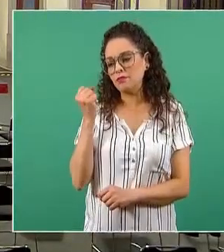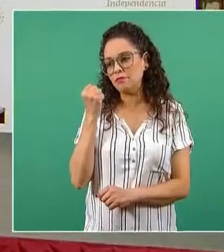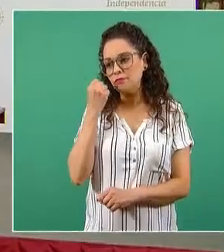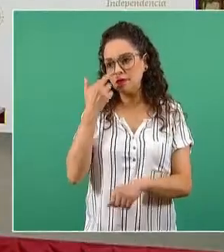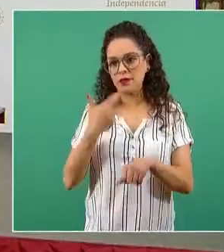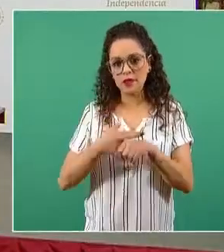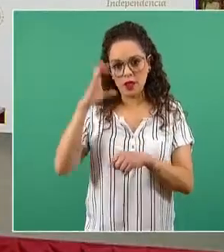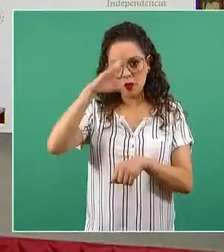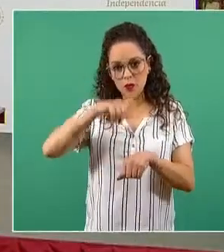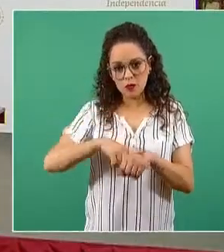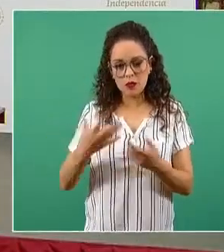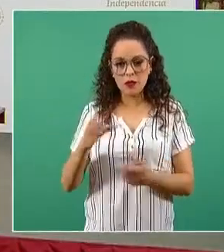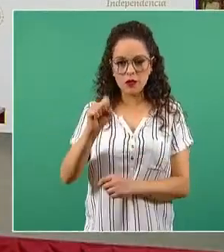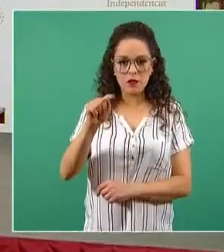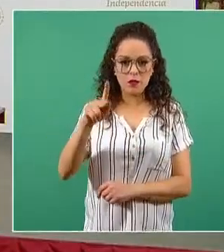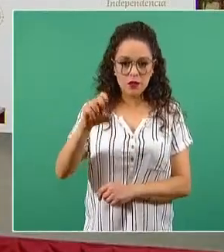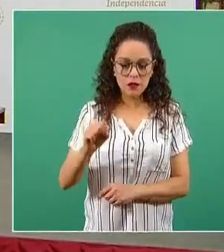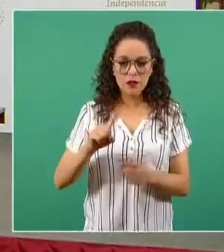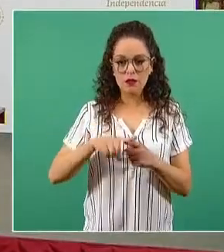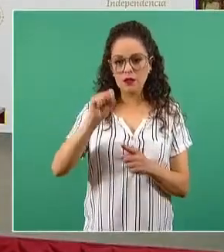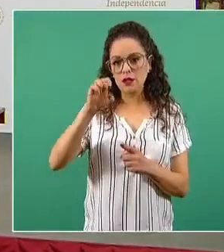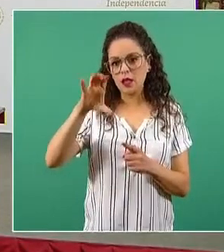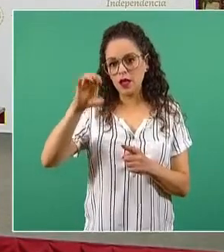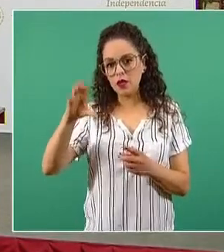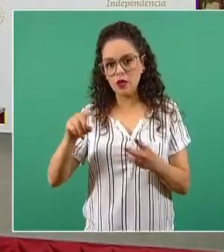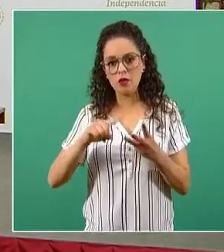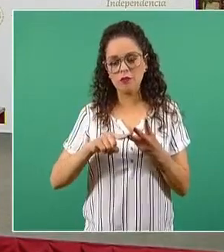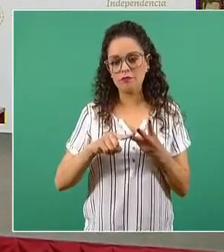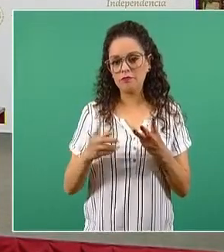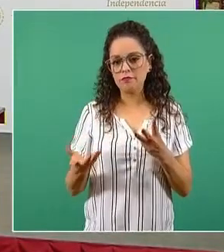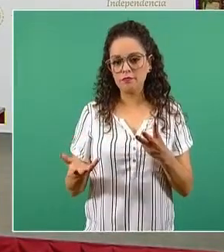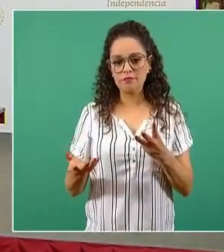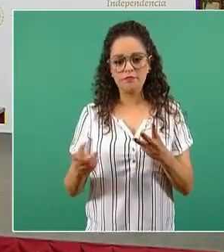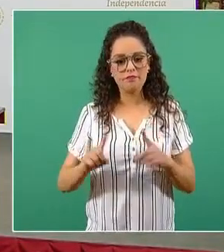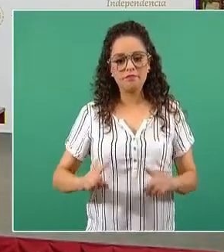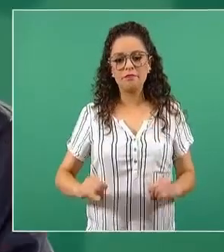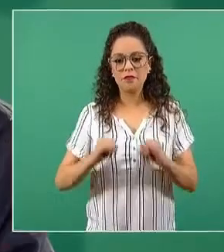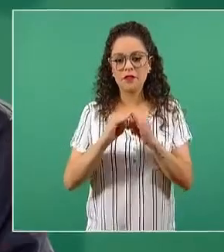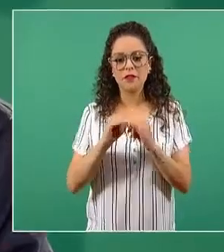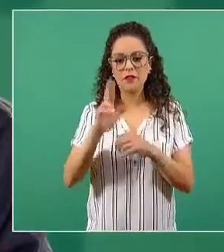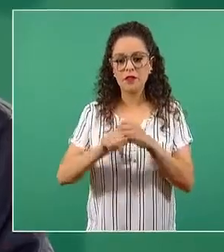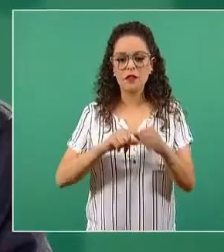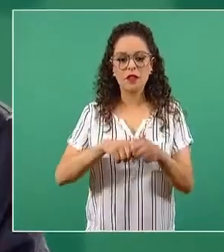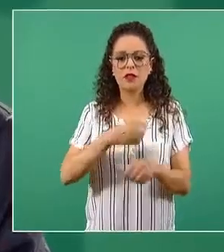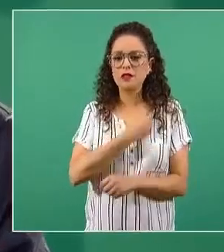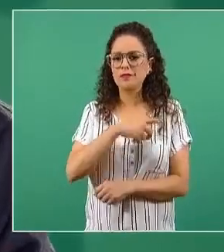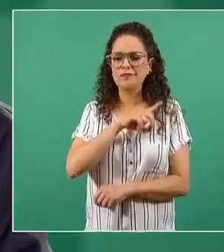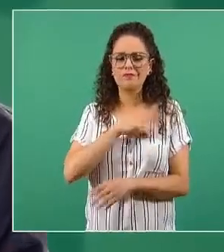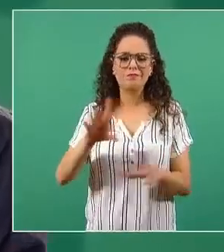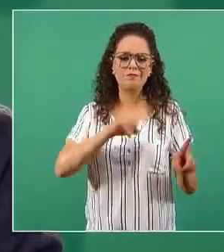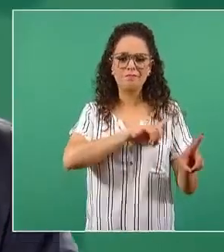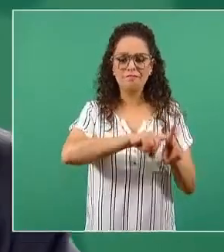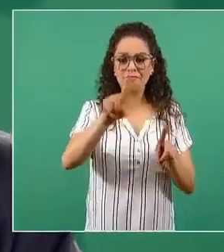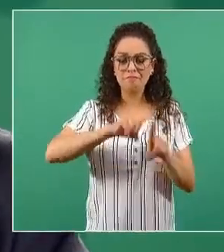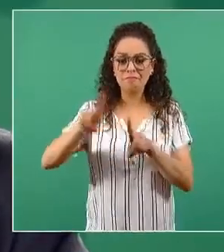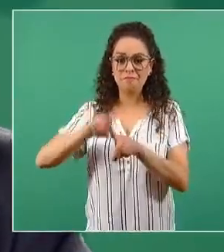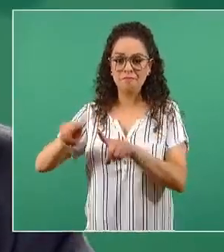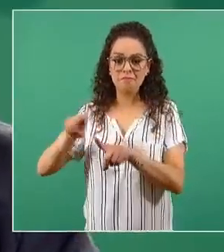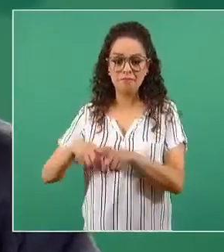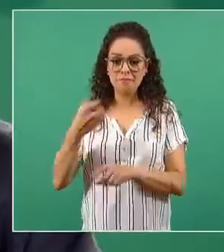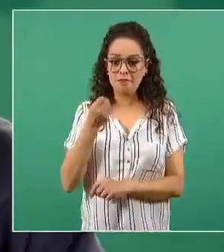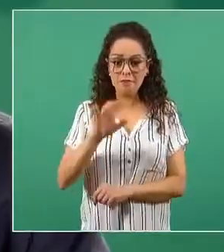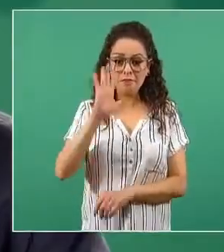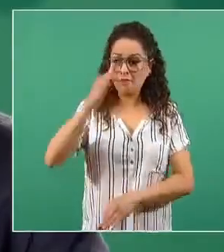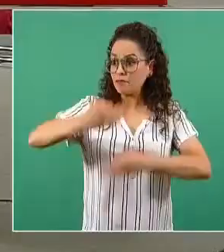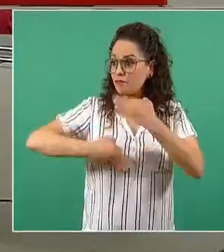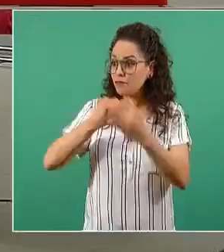Secretaría del Trabajo, la Secretaría de Economía, los Institutos Nacionales de Salud, en fin, casi todo mundo ha venido aquí,